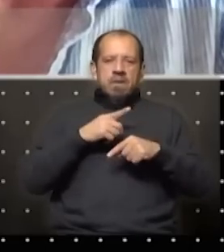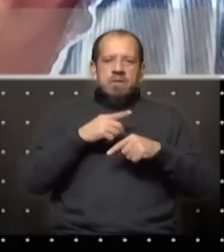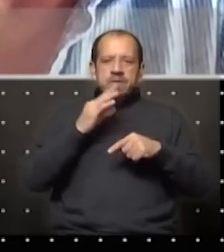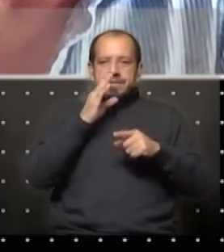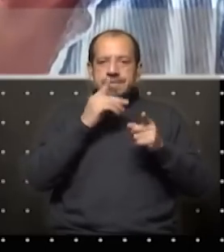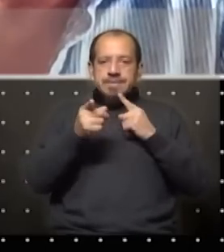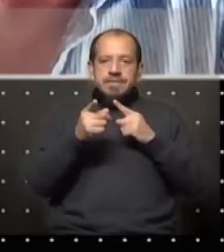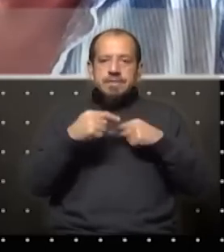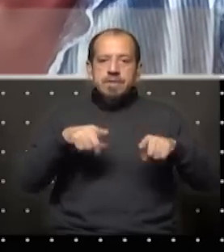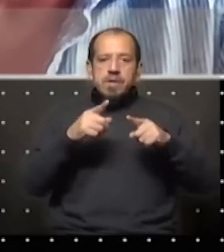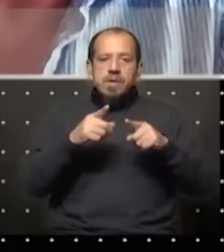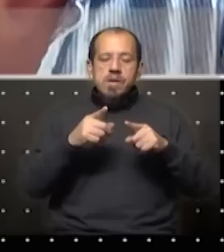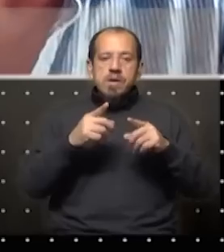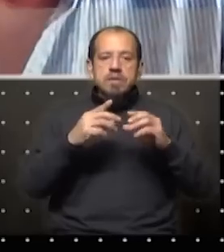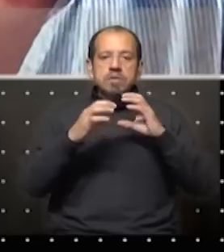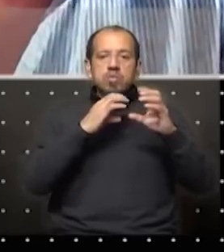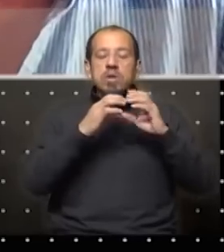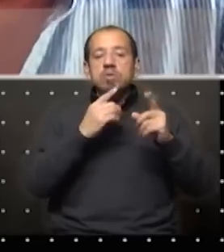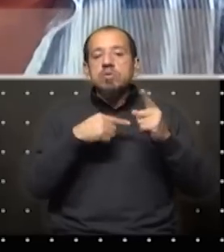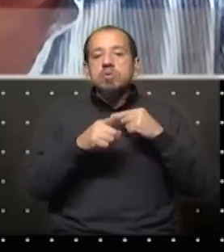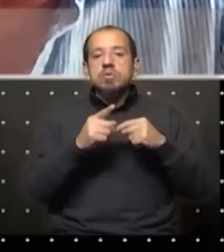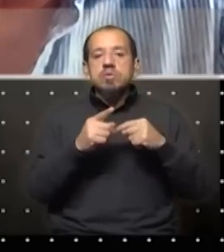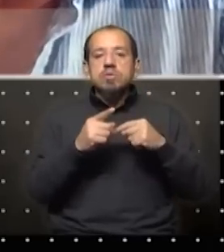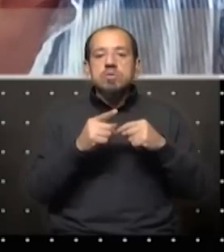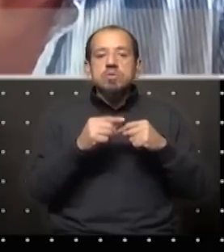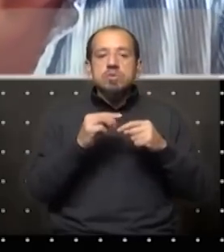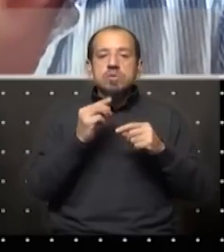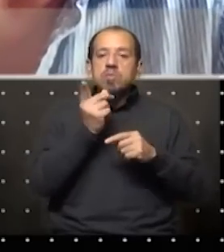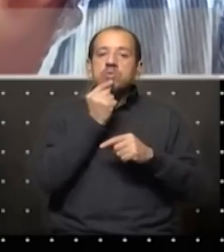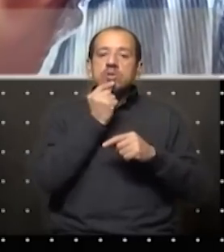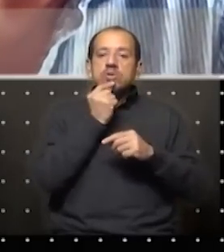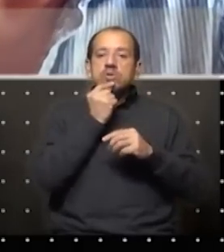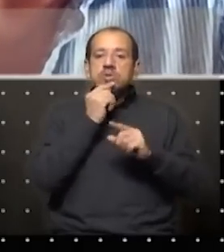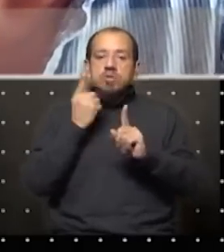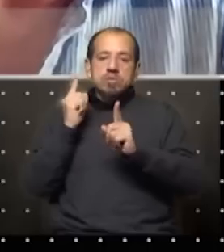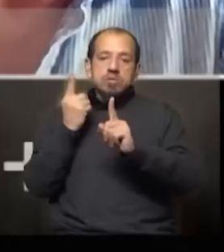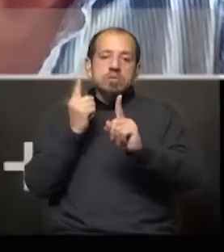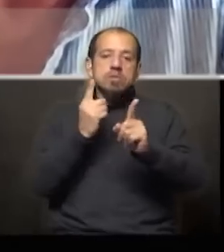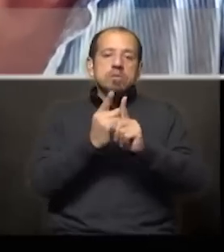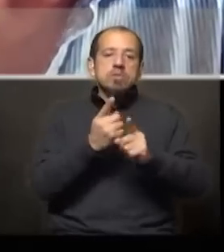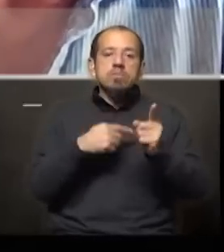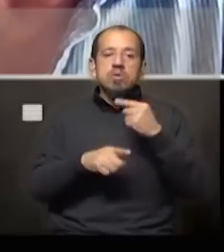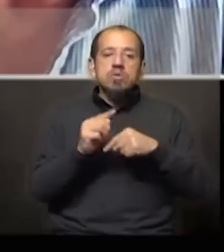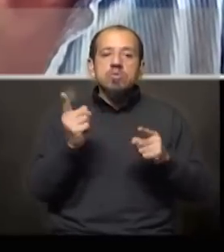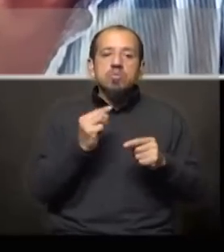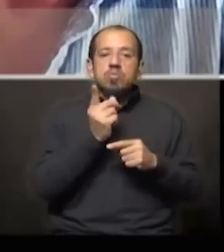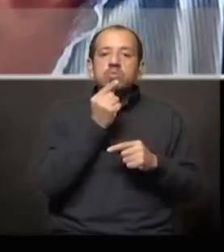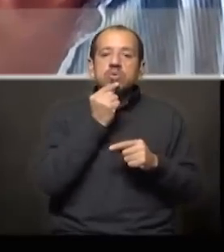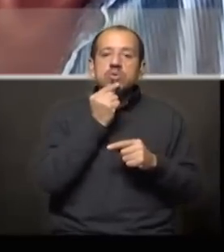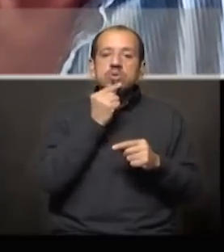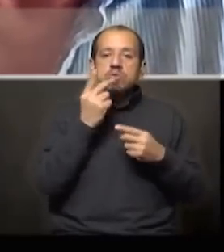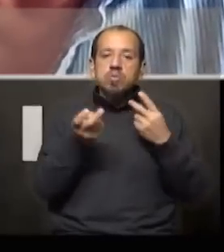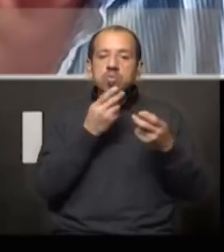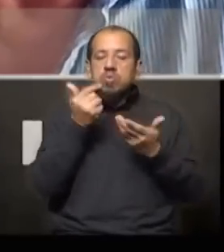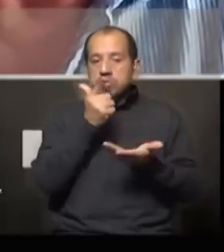a un transformador y se electrocutaron la policía los perseguía y se escondieron de la persecución policial pero no hubo un policía que buscó